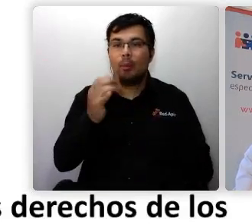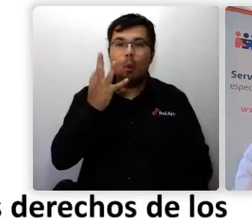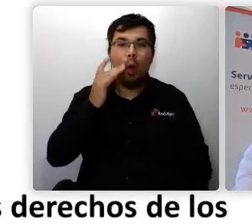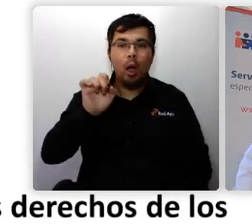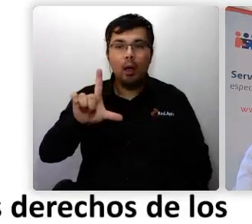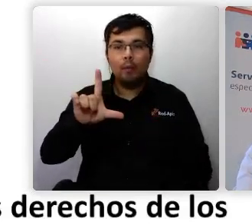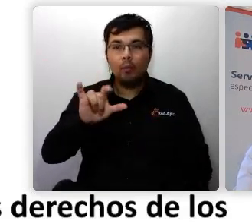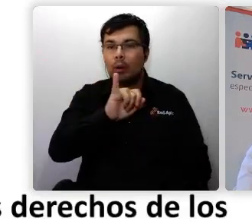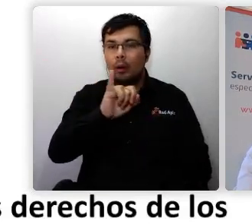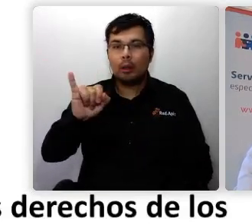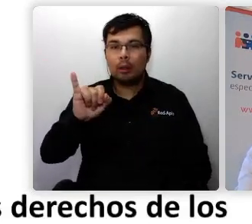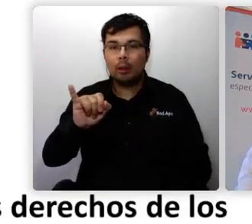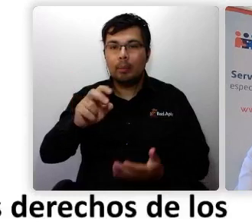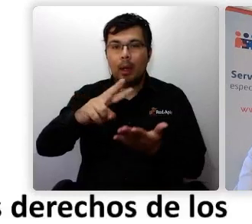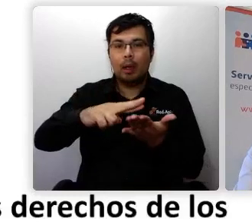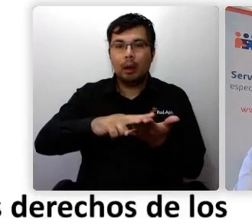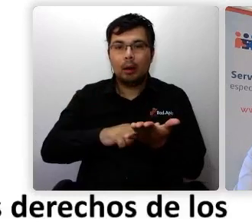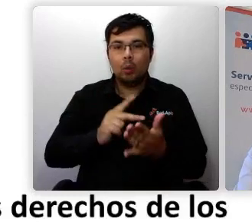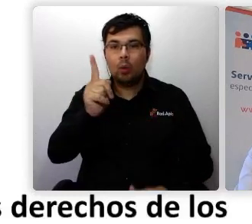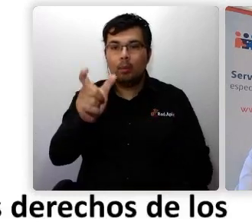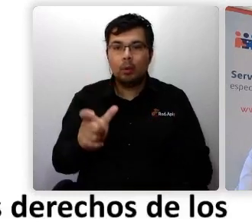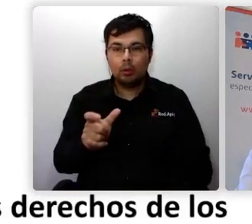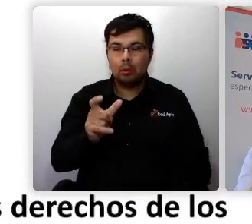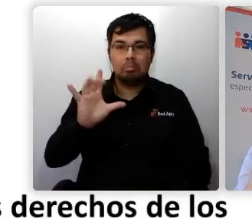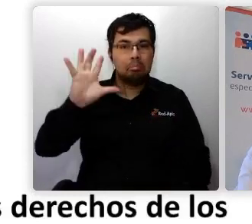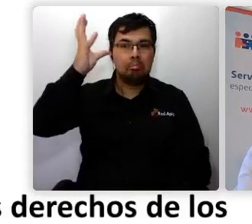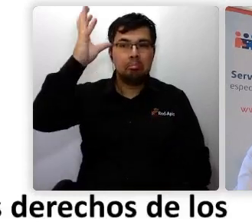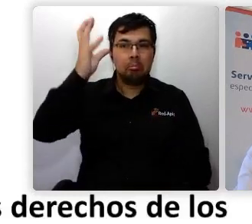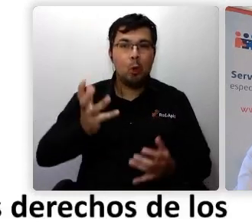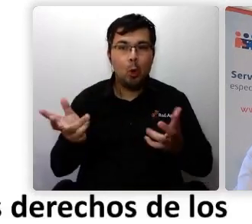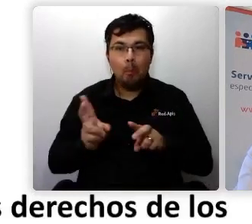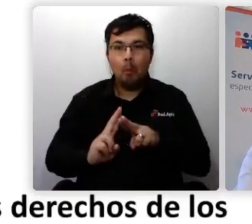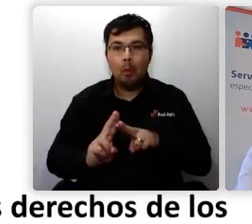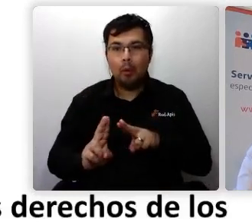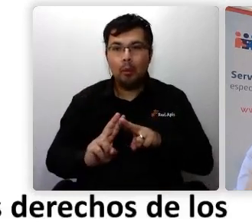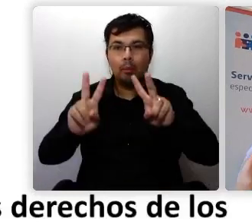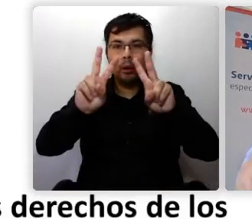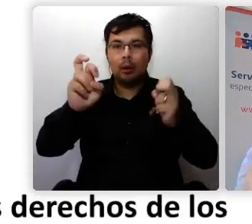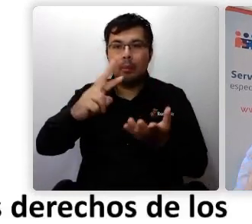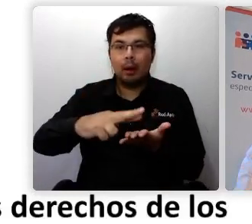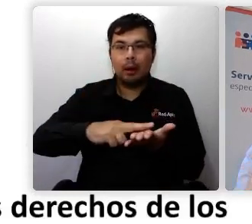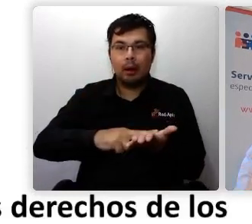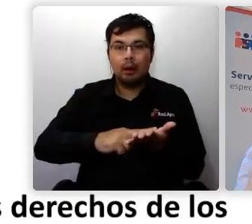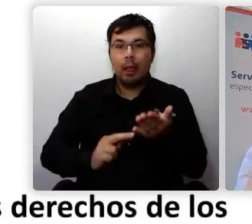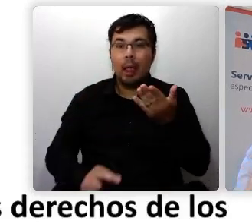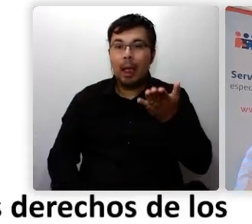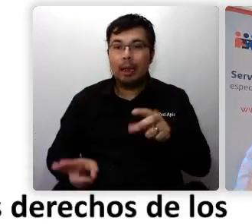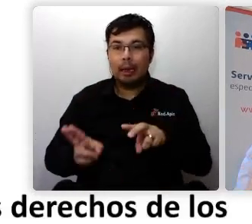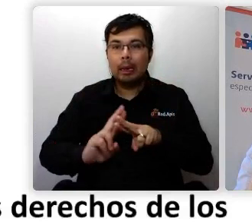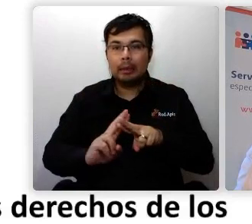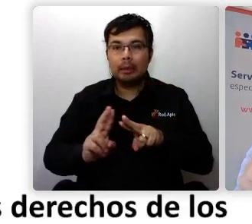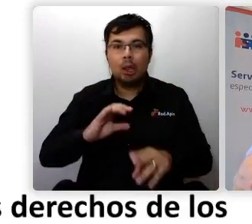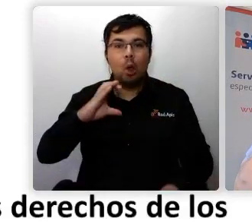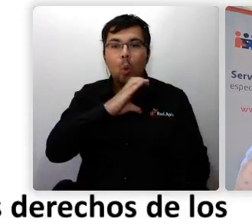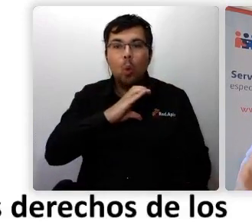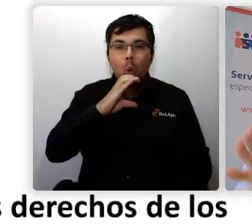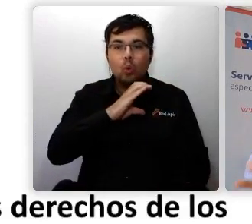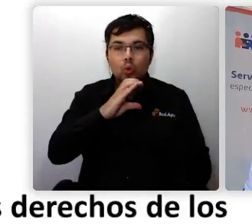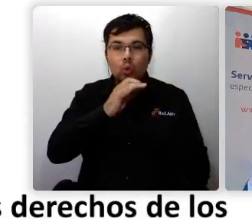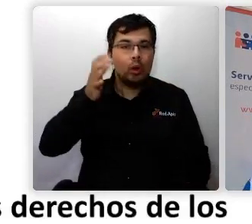cómo tiene que ser una persona que no entiende mucho para enfrentar la operación renta. Así vamos haciendo cursos, charlas, en la medida